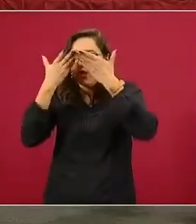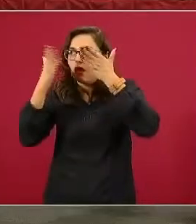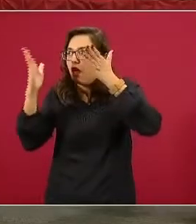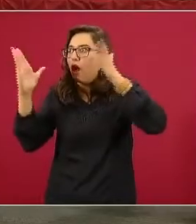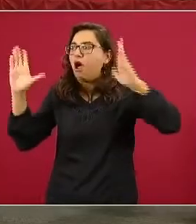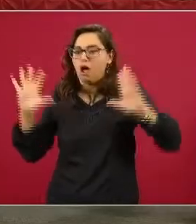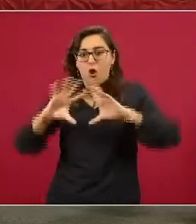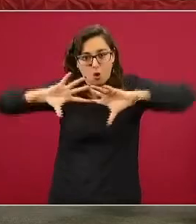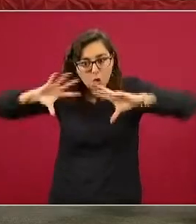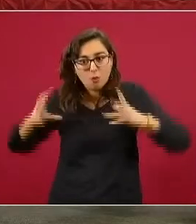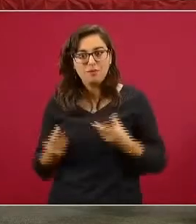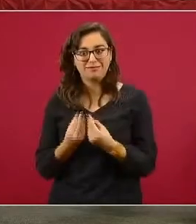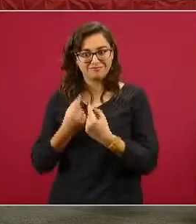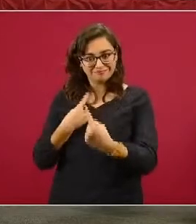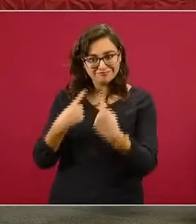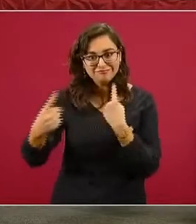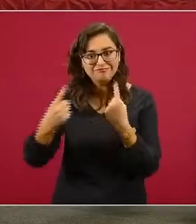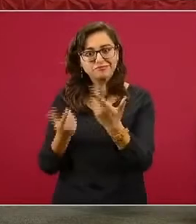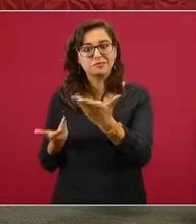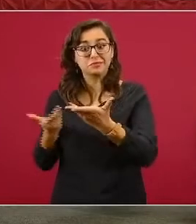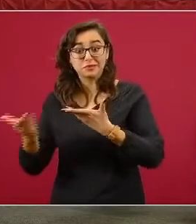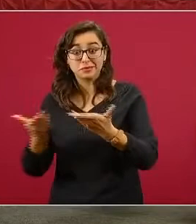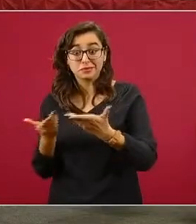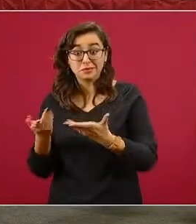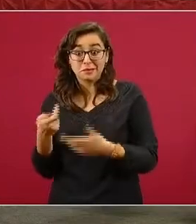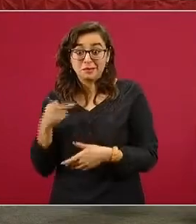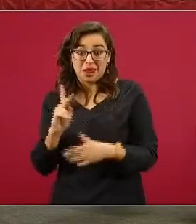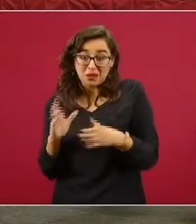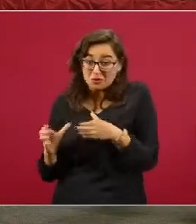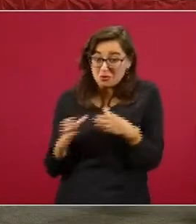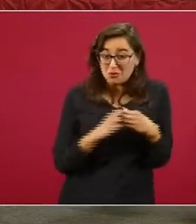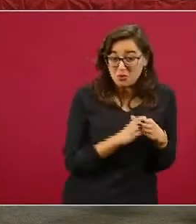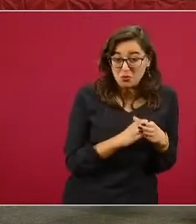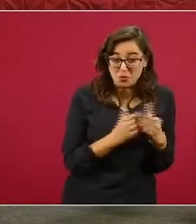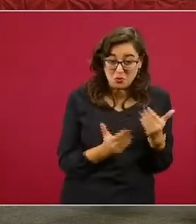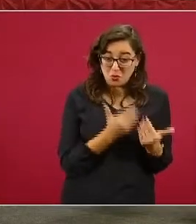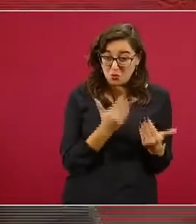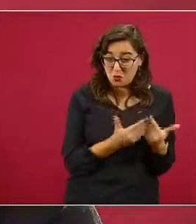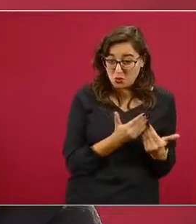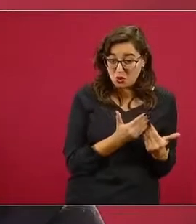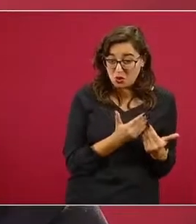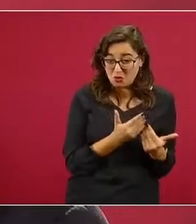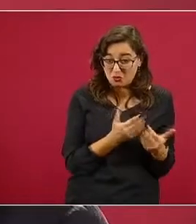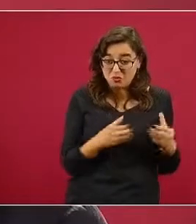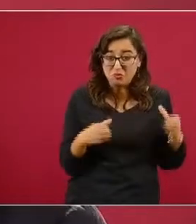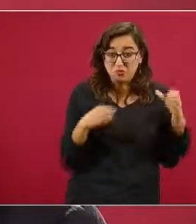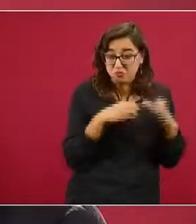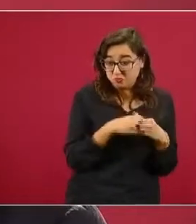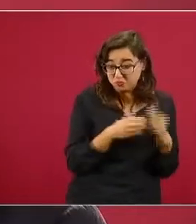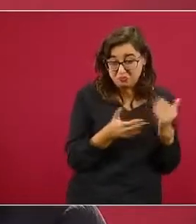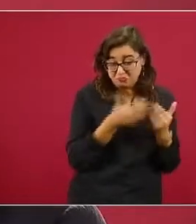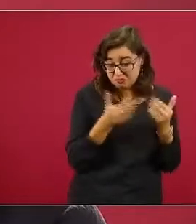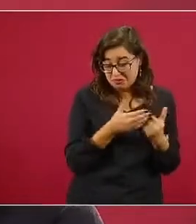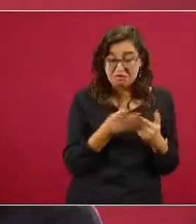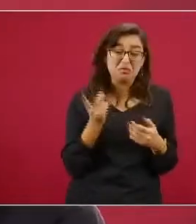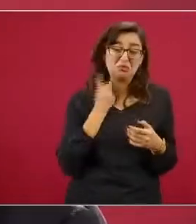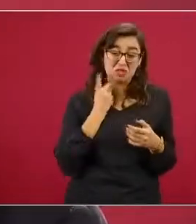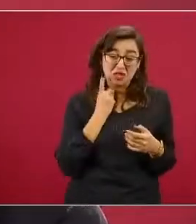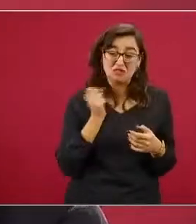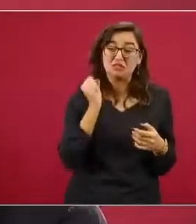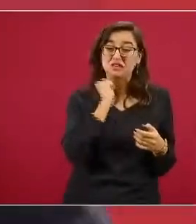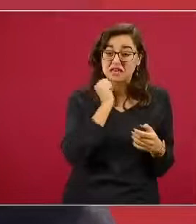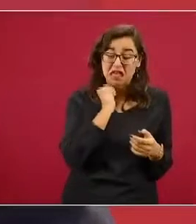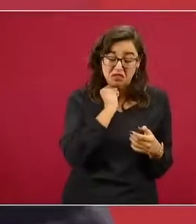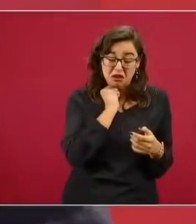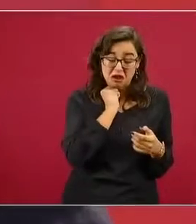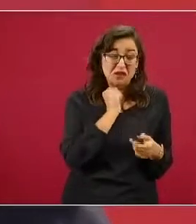más integral. Hay diálogo, pero hay una minoría, no solamente legislativa, sino social, que se empeña